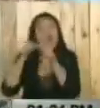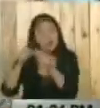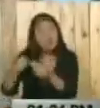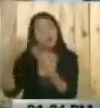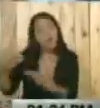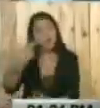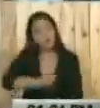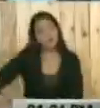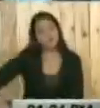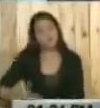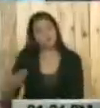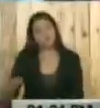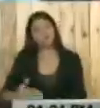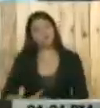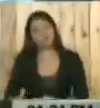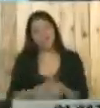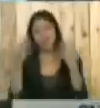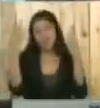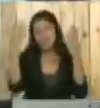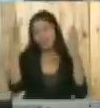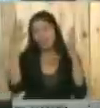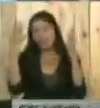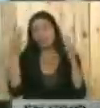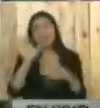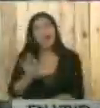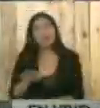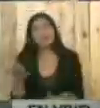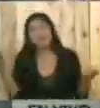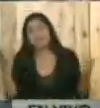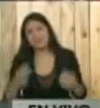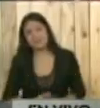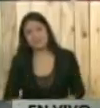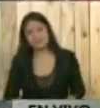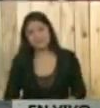presidente! ¡Es así, vale!